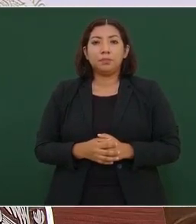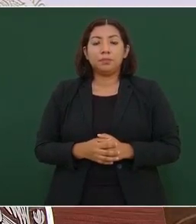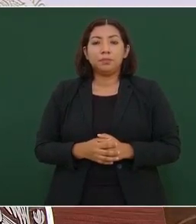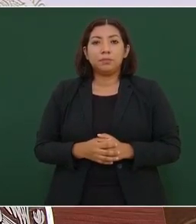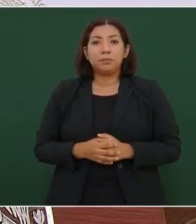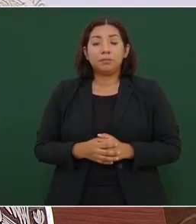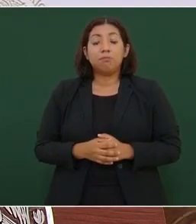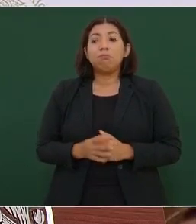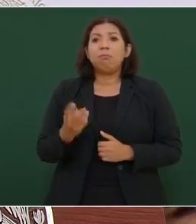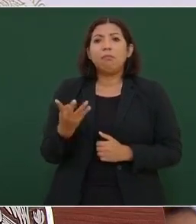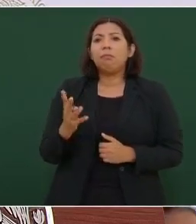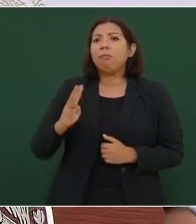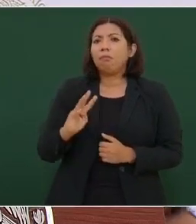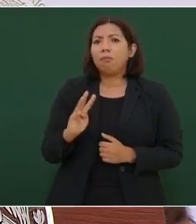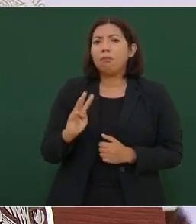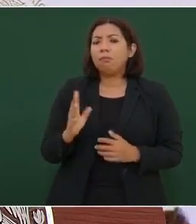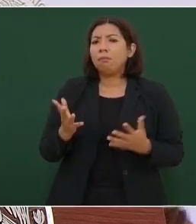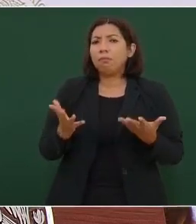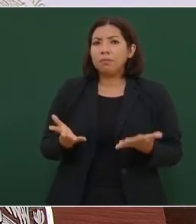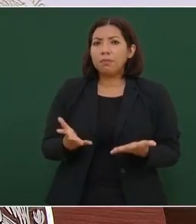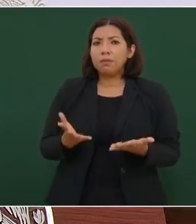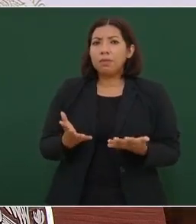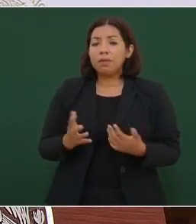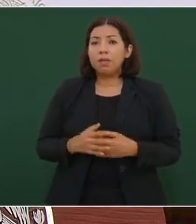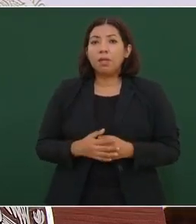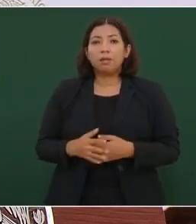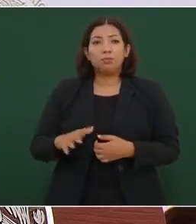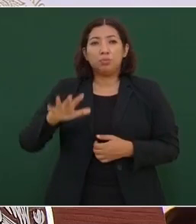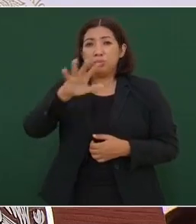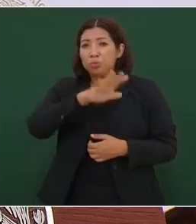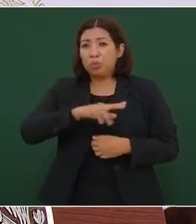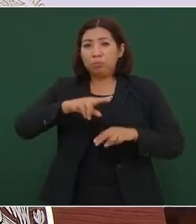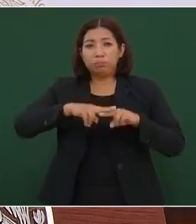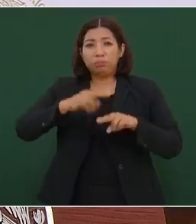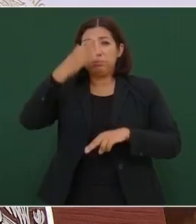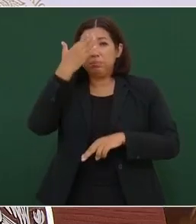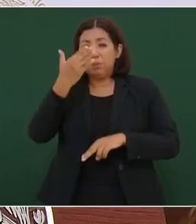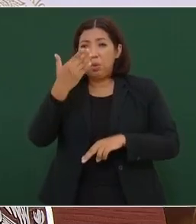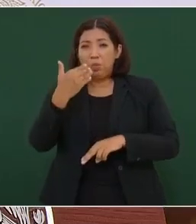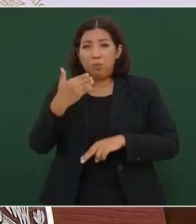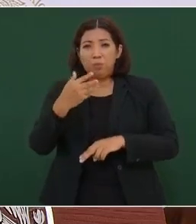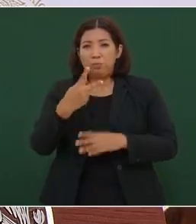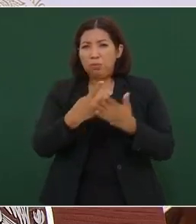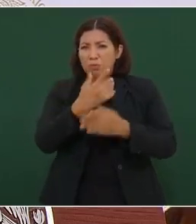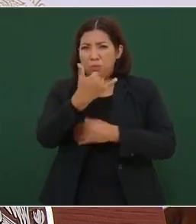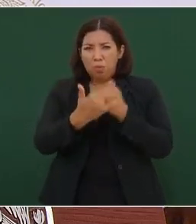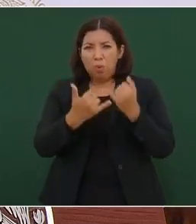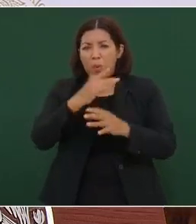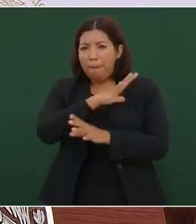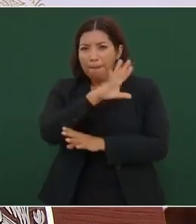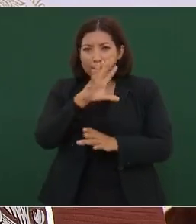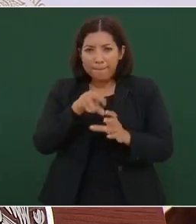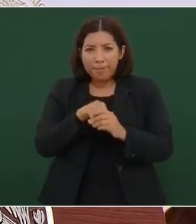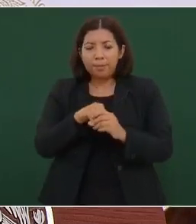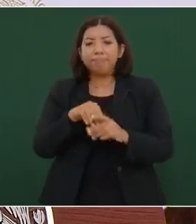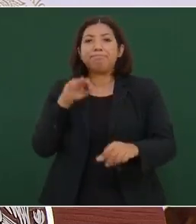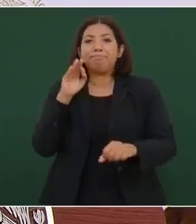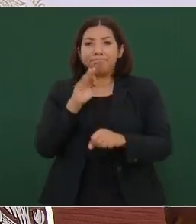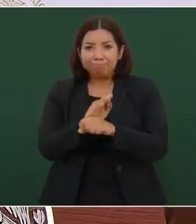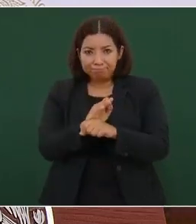estará cubriendo toda la seguridad del proyecto, todo completo el proyecto. También habrá